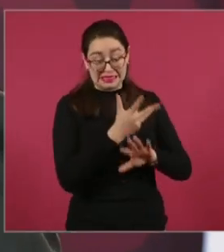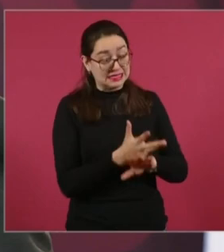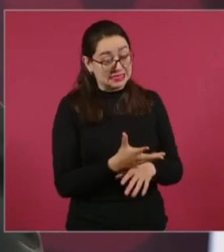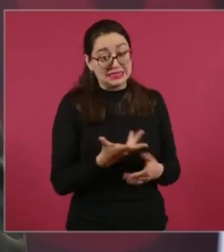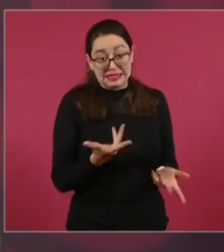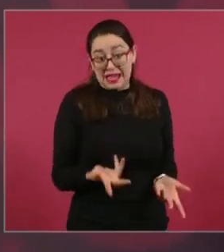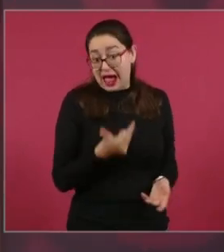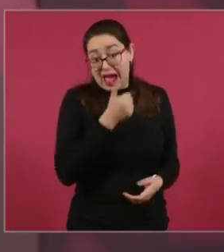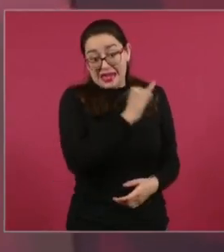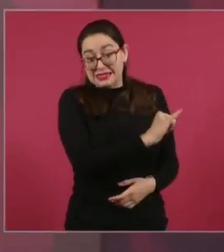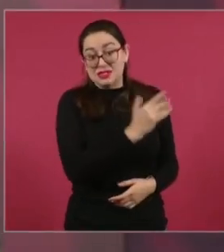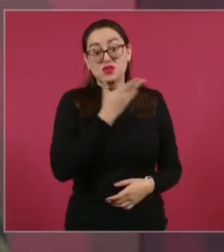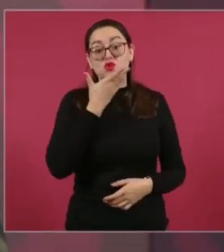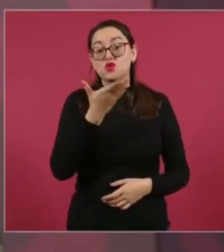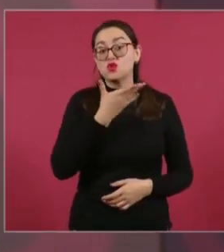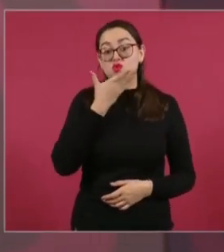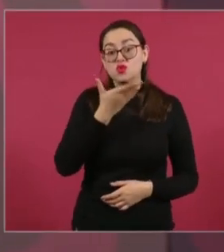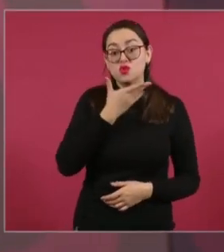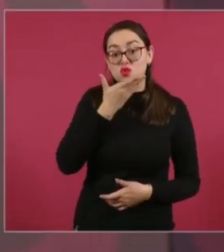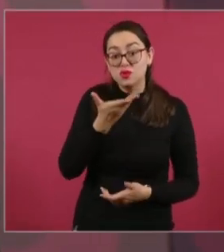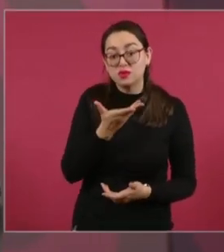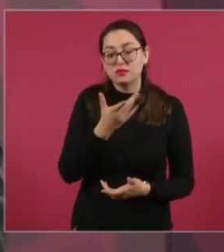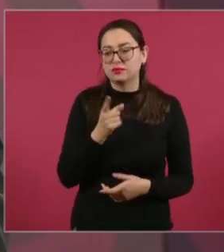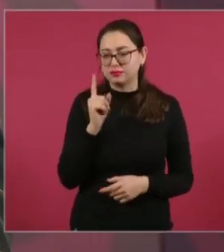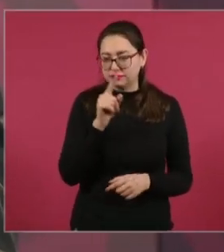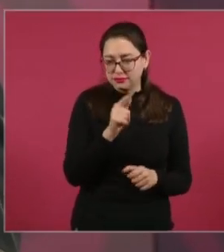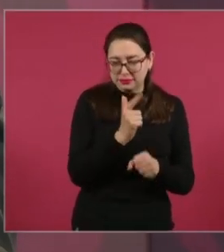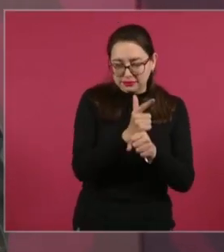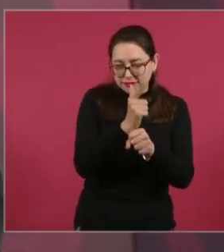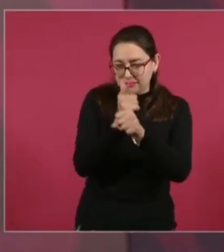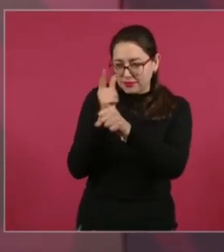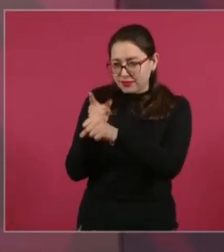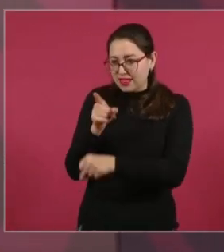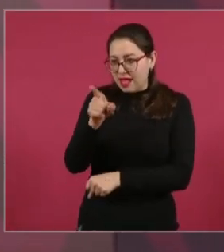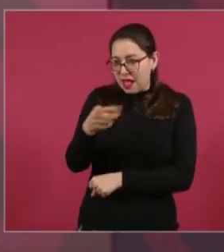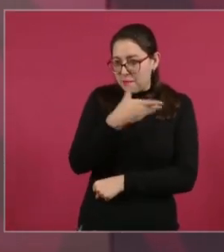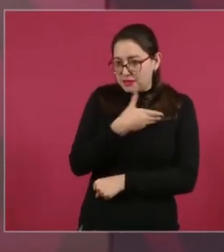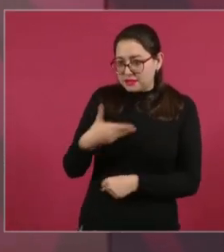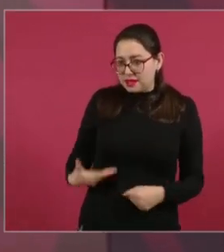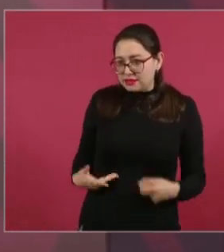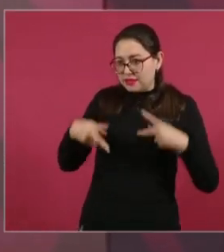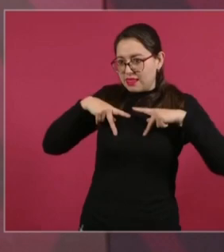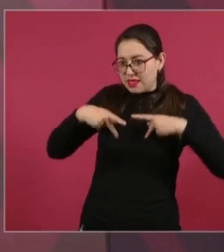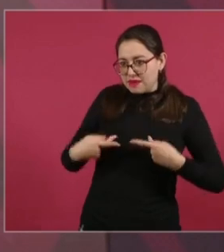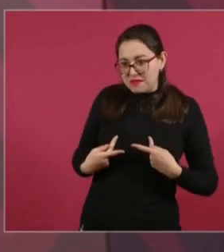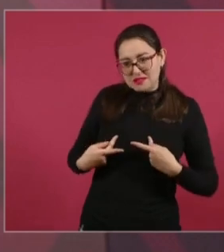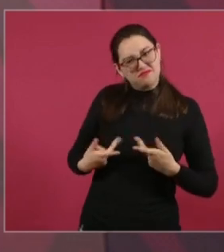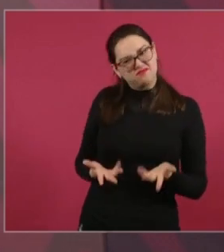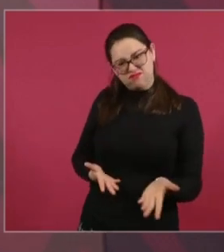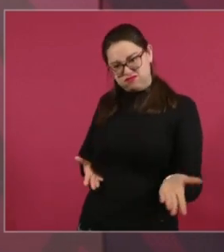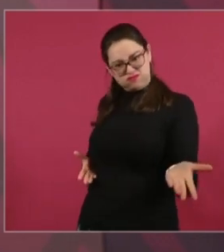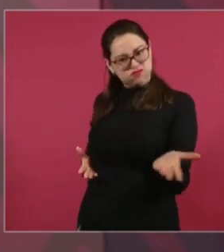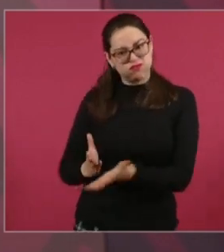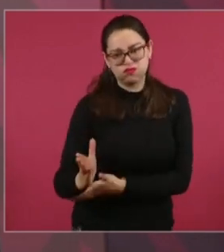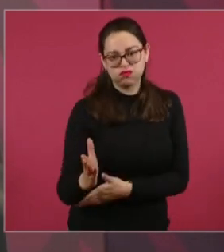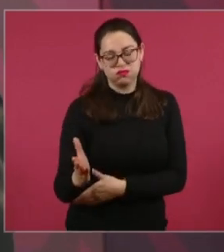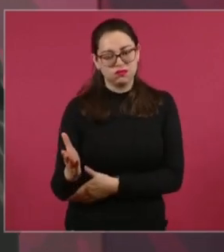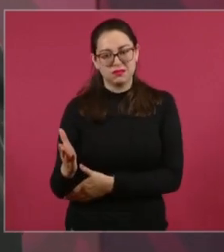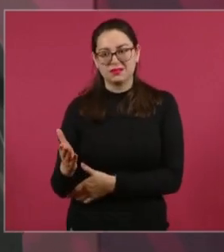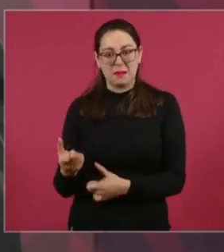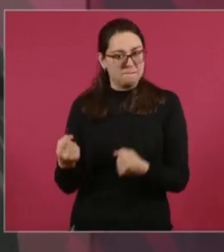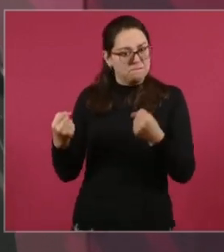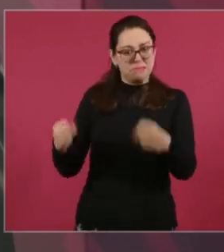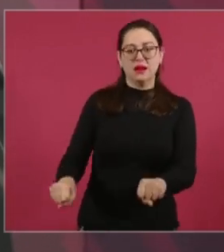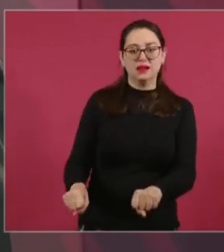someterlos y aplicar las políticas políticas